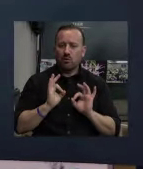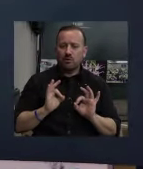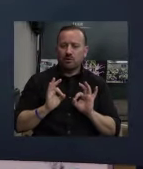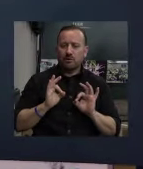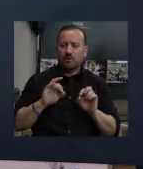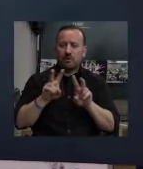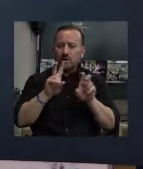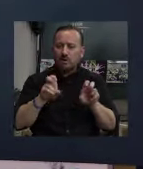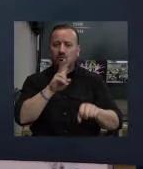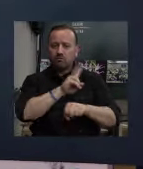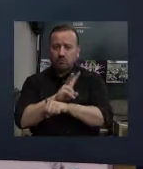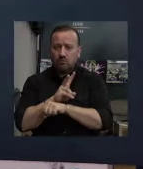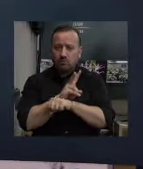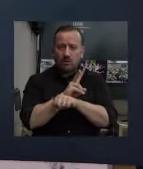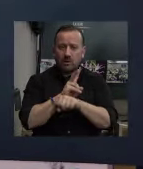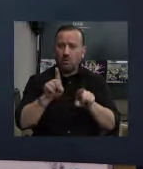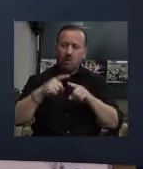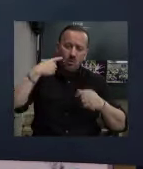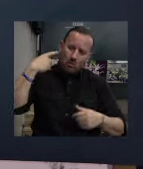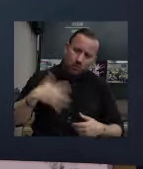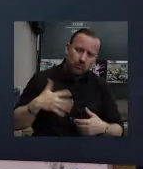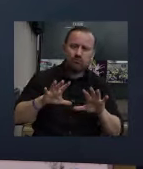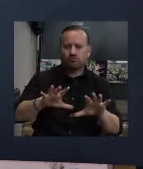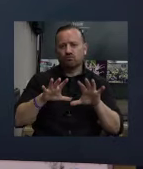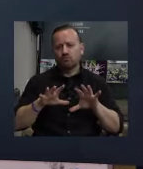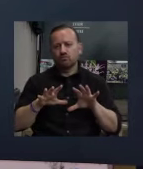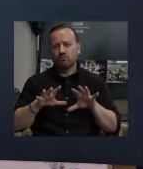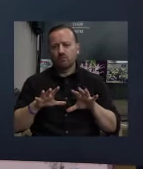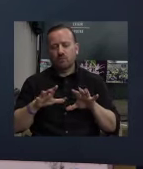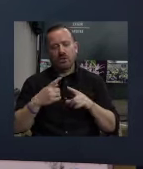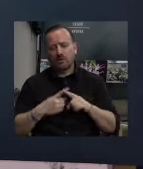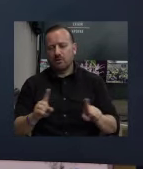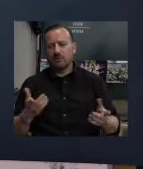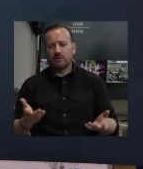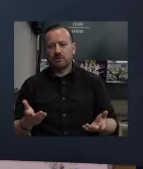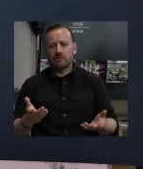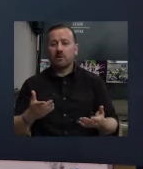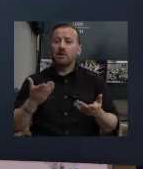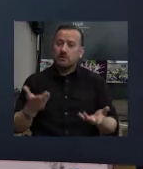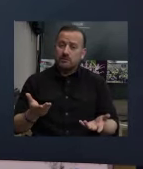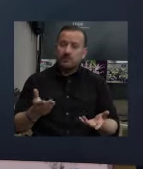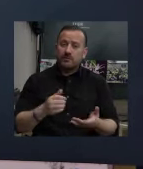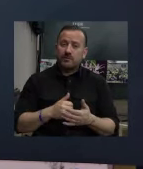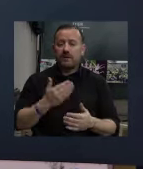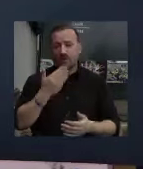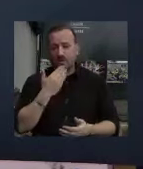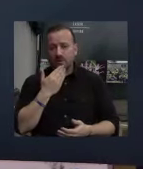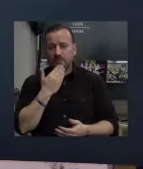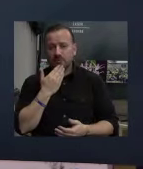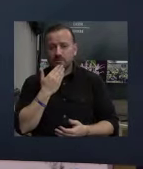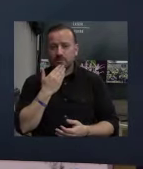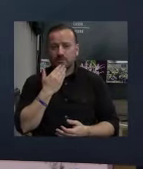la dimensión de docencia Cobra también una relevancia diferente Ya Así es que también e